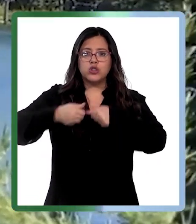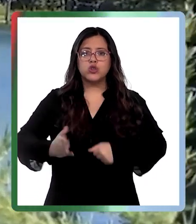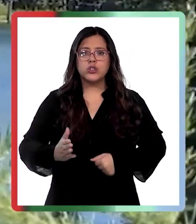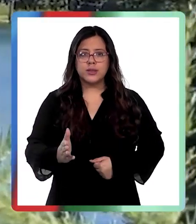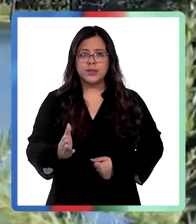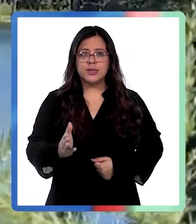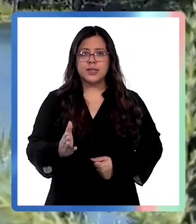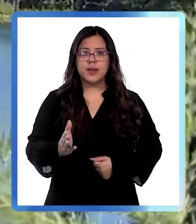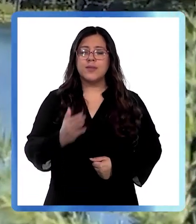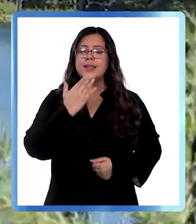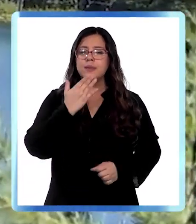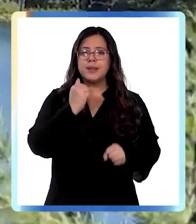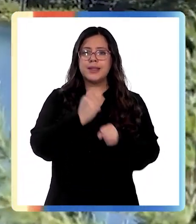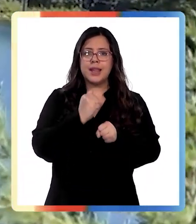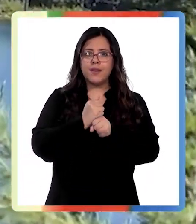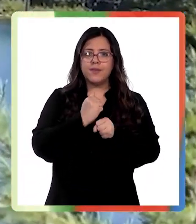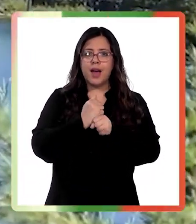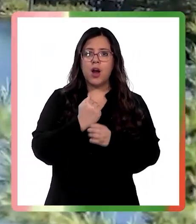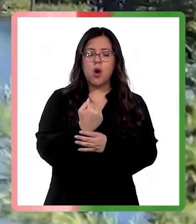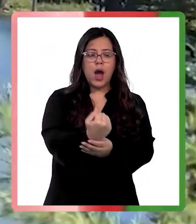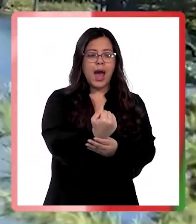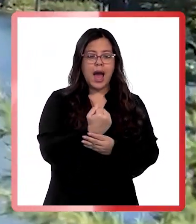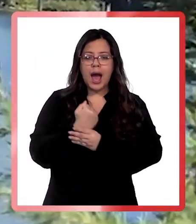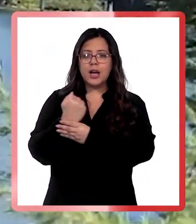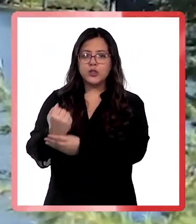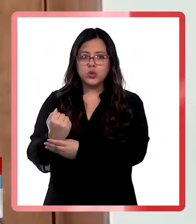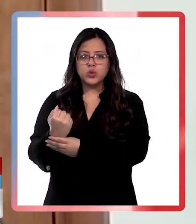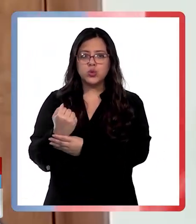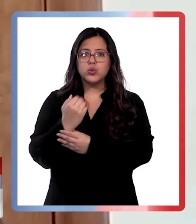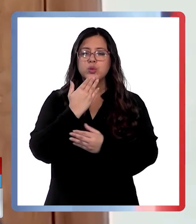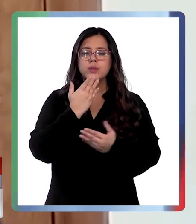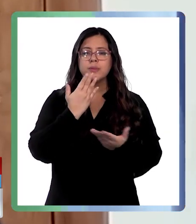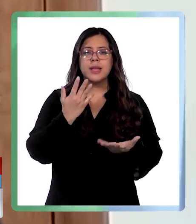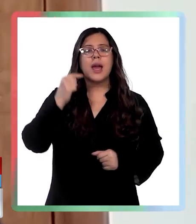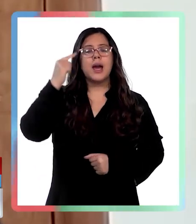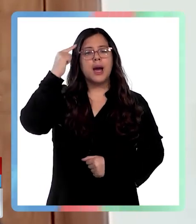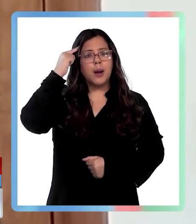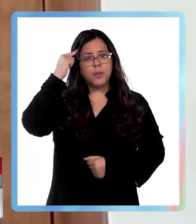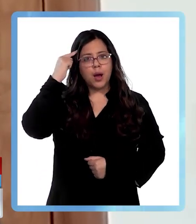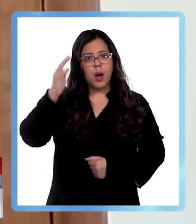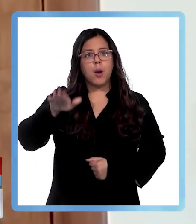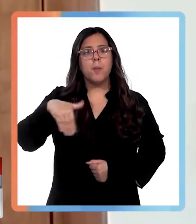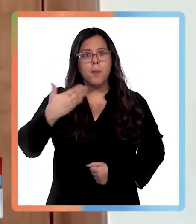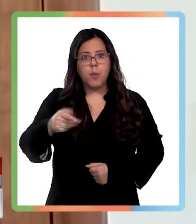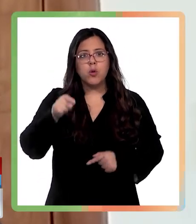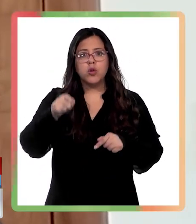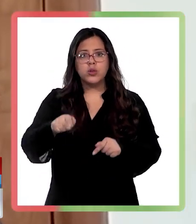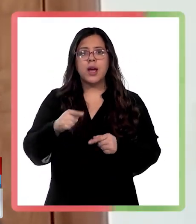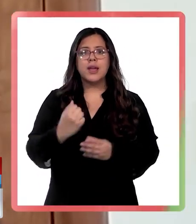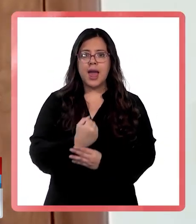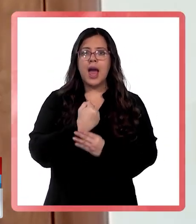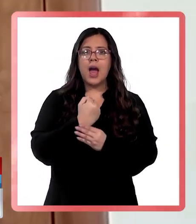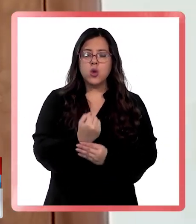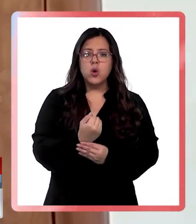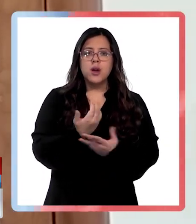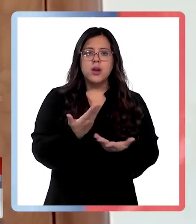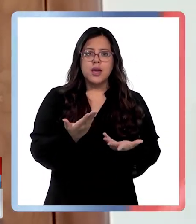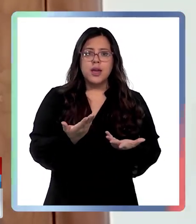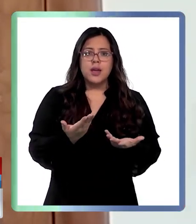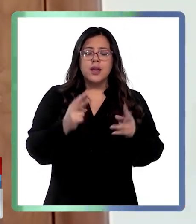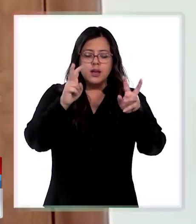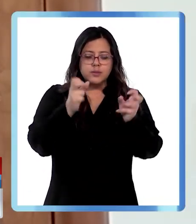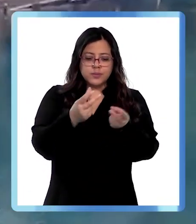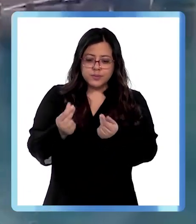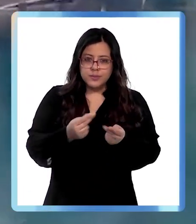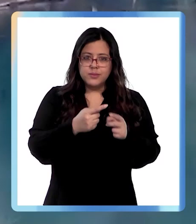desarrollo sustentable, de trabajo colaborativo y, por cierto, con proyección, que impacta directamente en el